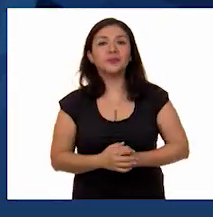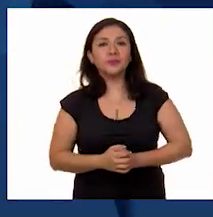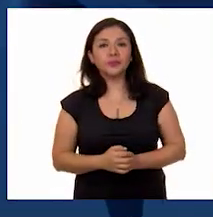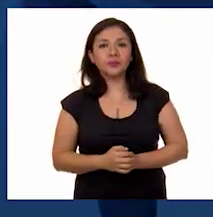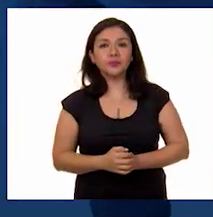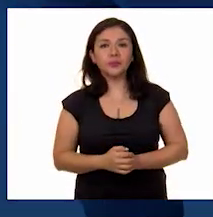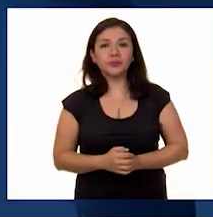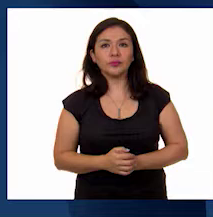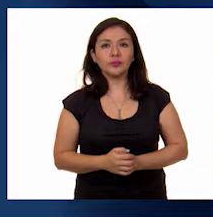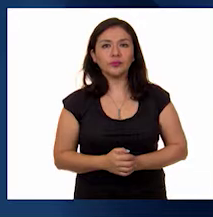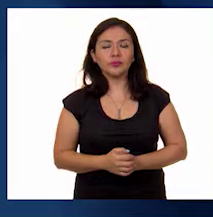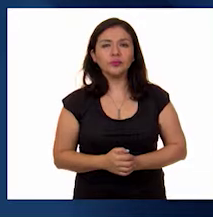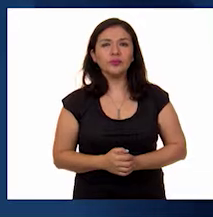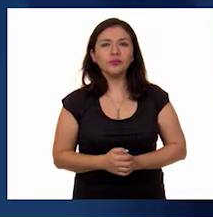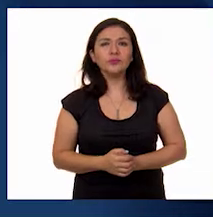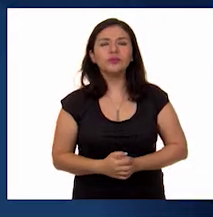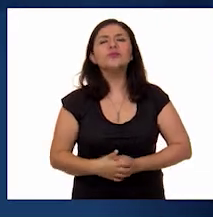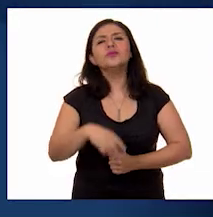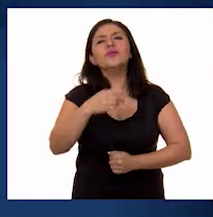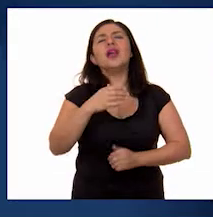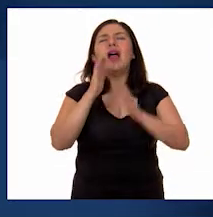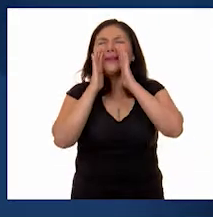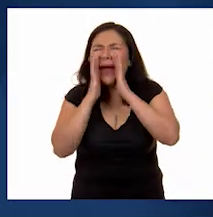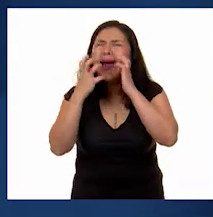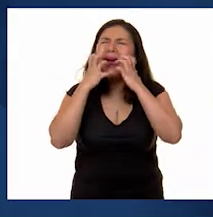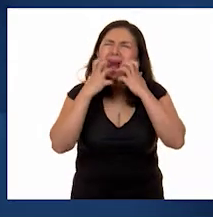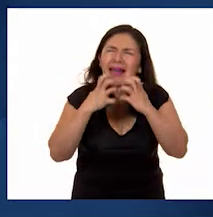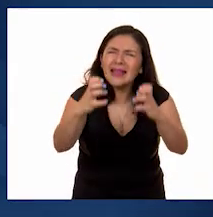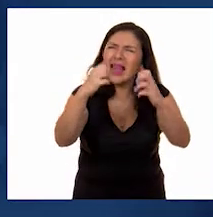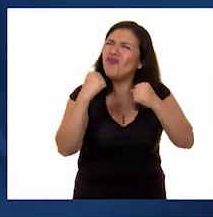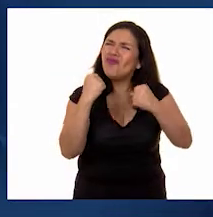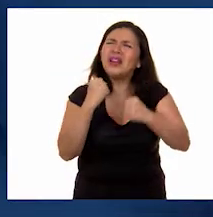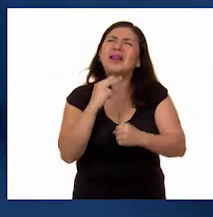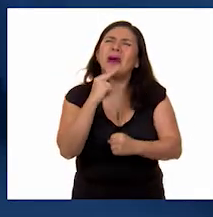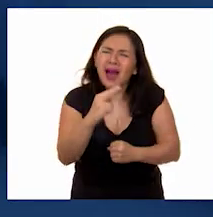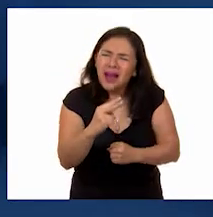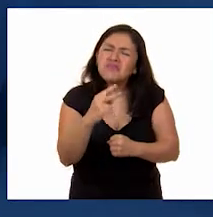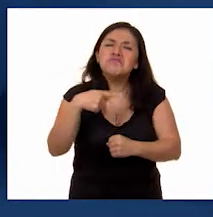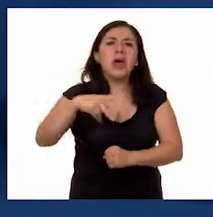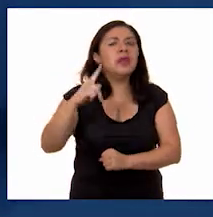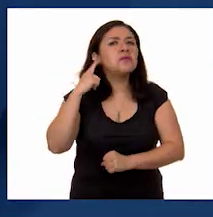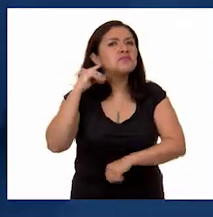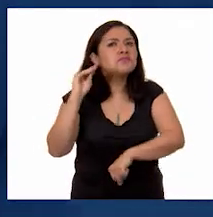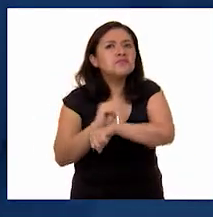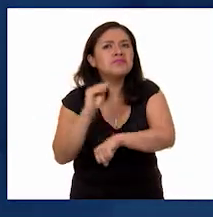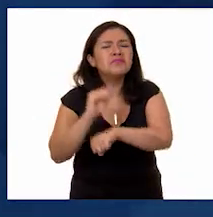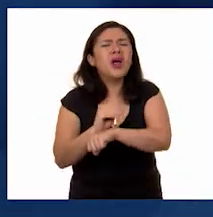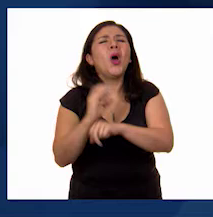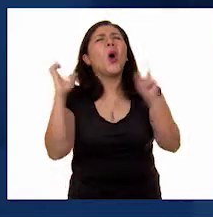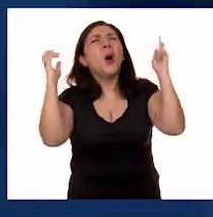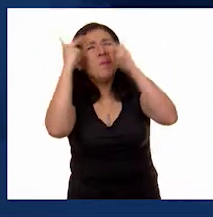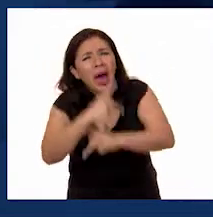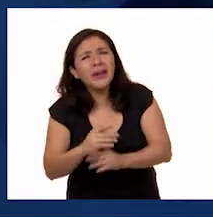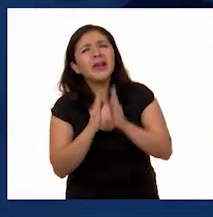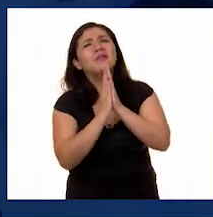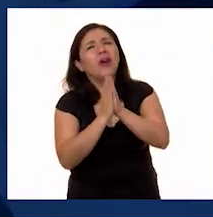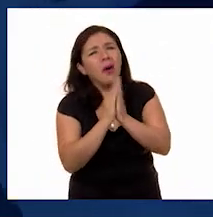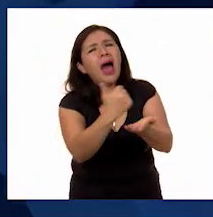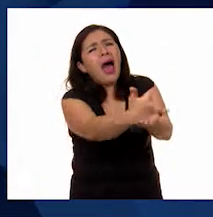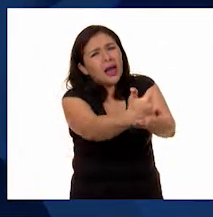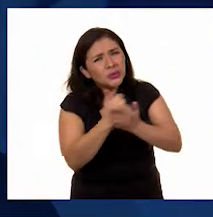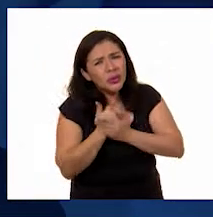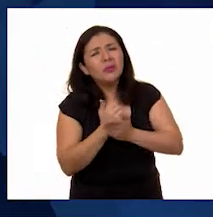Alvés gritó con tanta fuerza como pudo y prestó oído en vano. «Compadre Alvés, no me niegues este